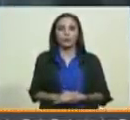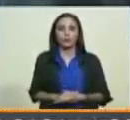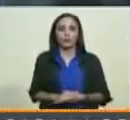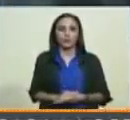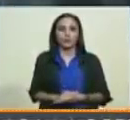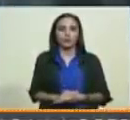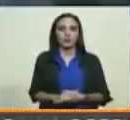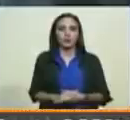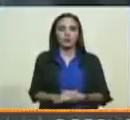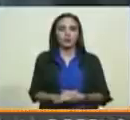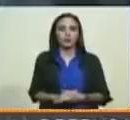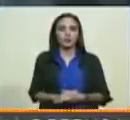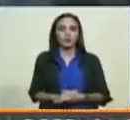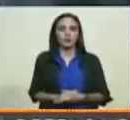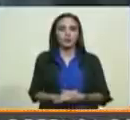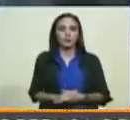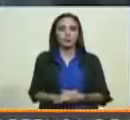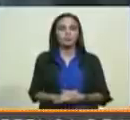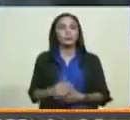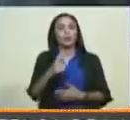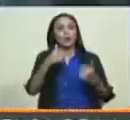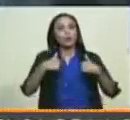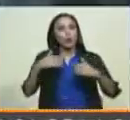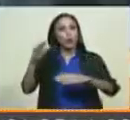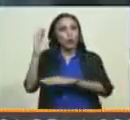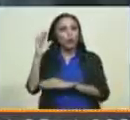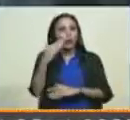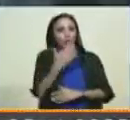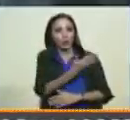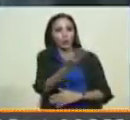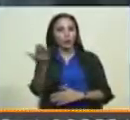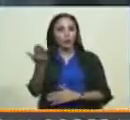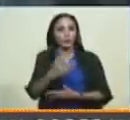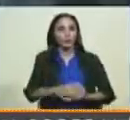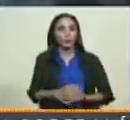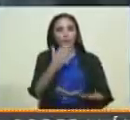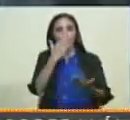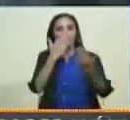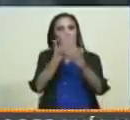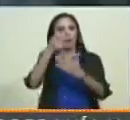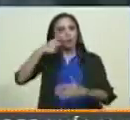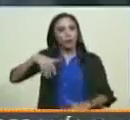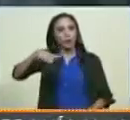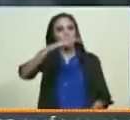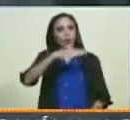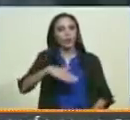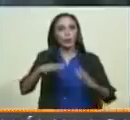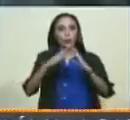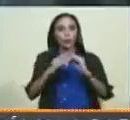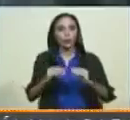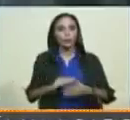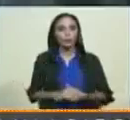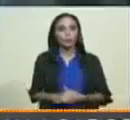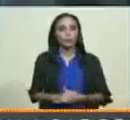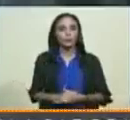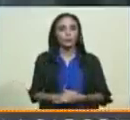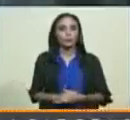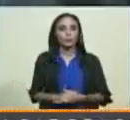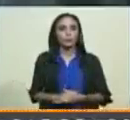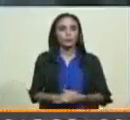frente a ustedes, juro frente al pueblo de Maracaibo,